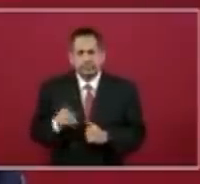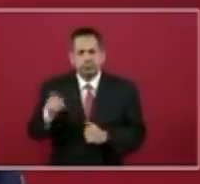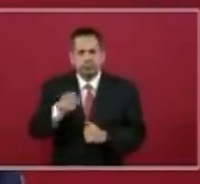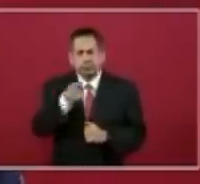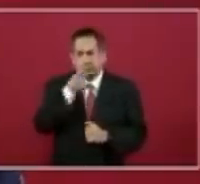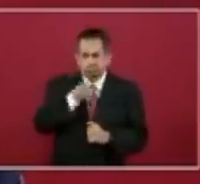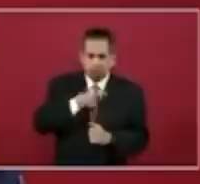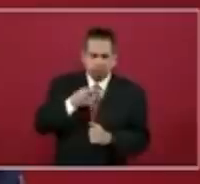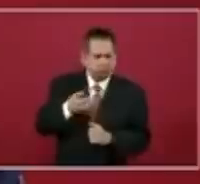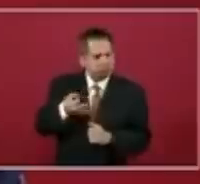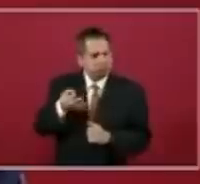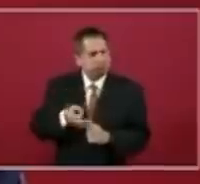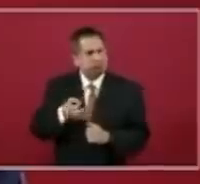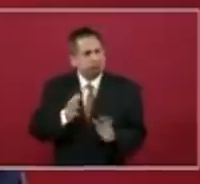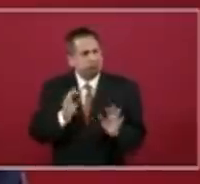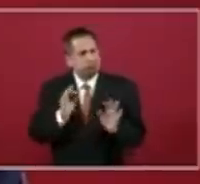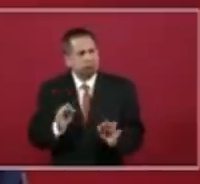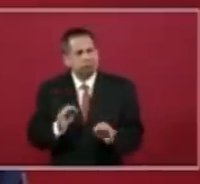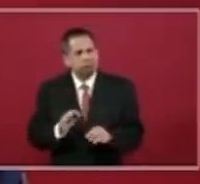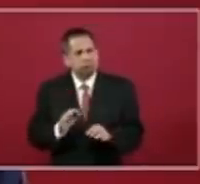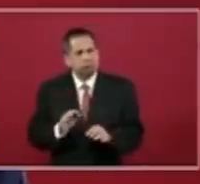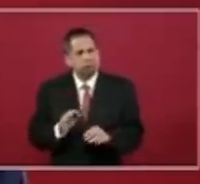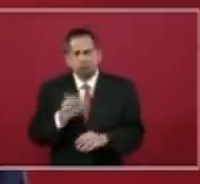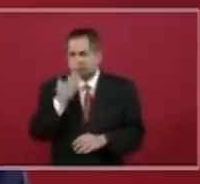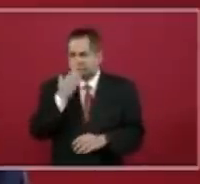acertado el que